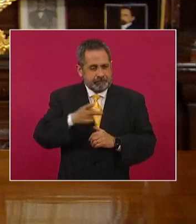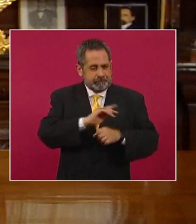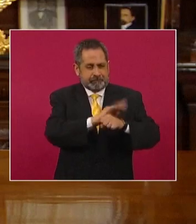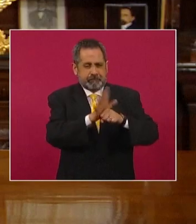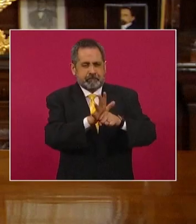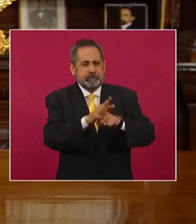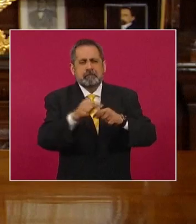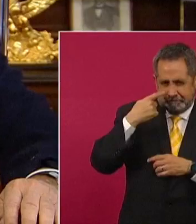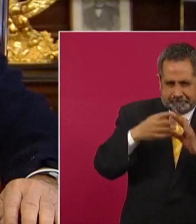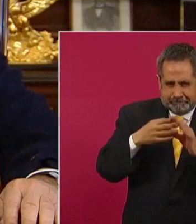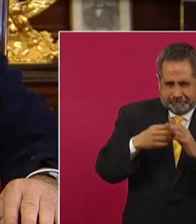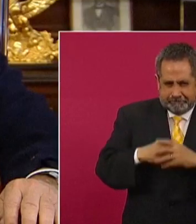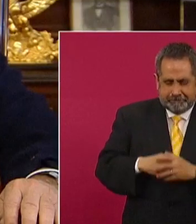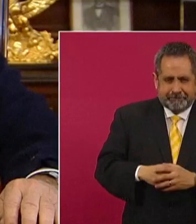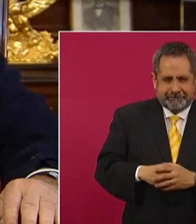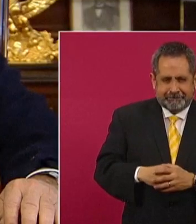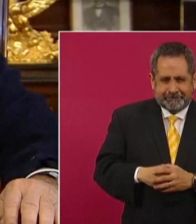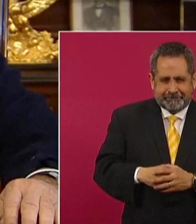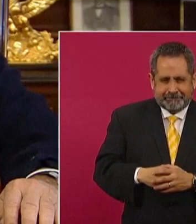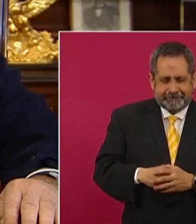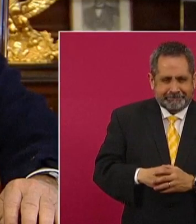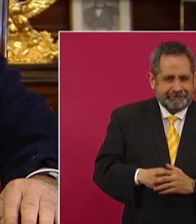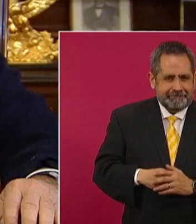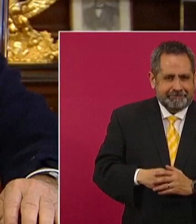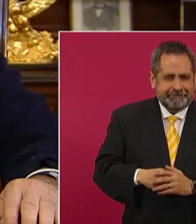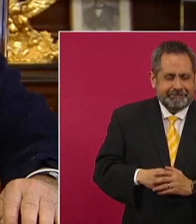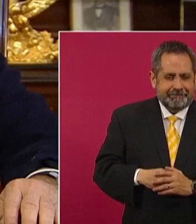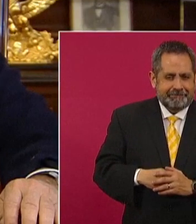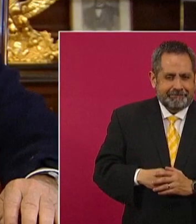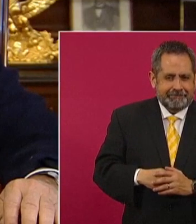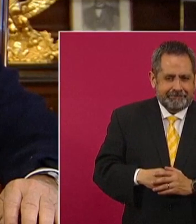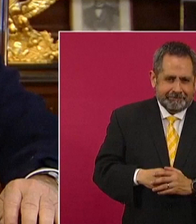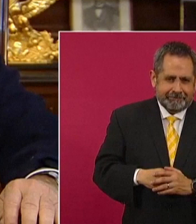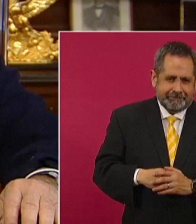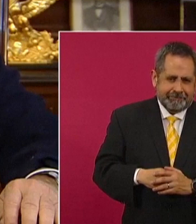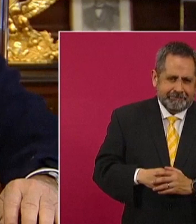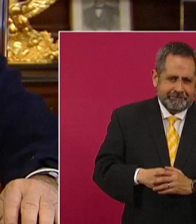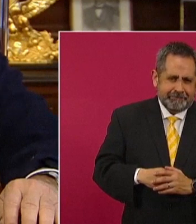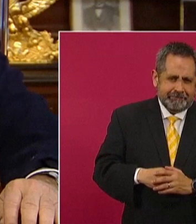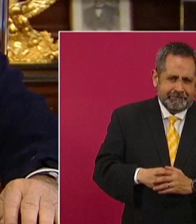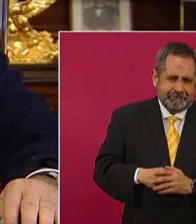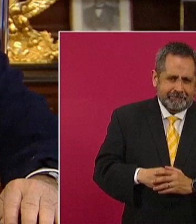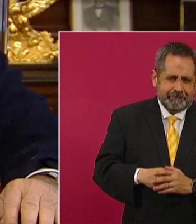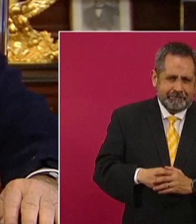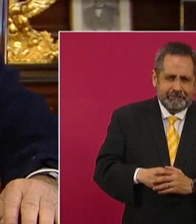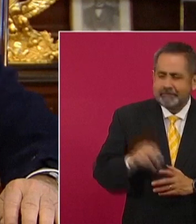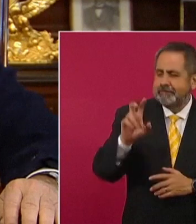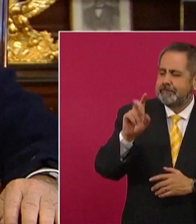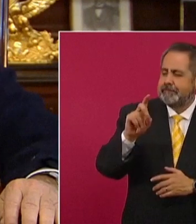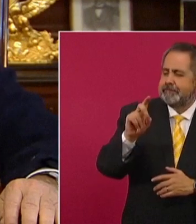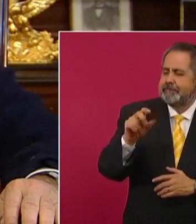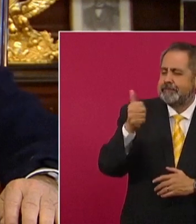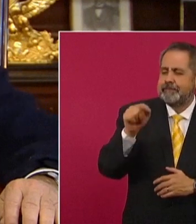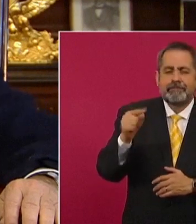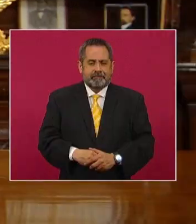salida como muestra de sus síntomas leves lópez obrador se tomó la temperatura y el termómetro que uso